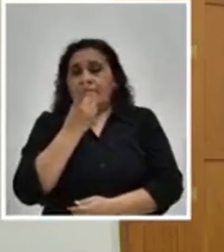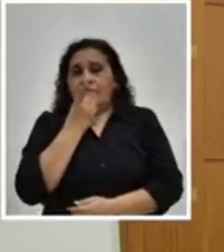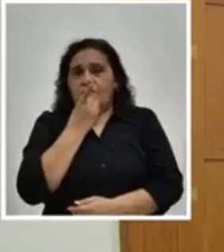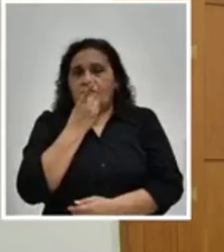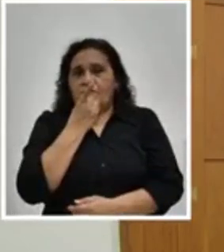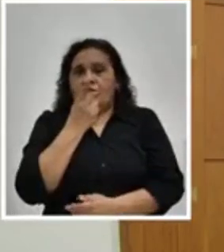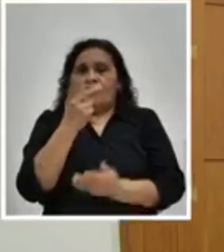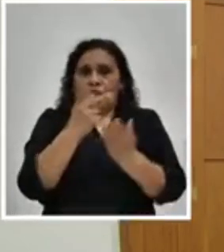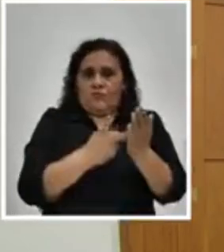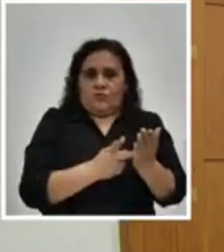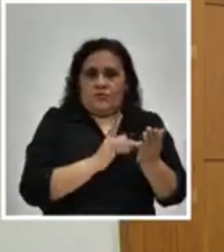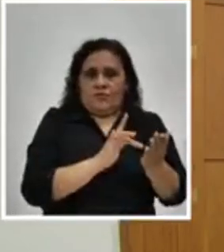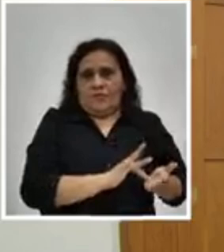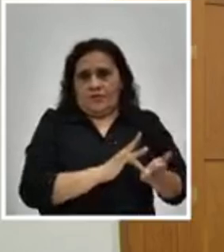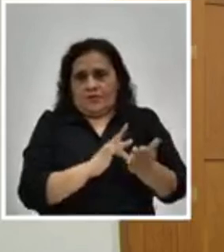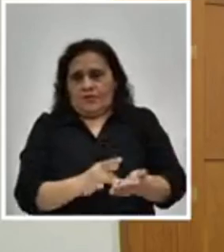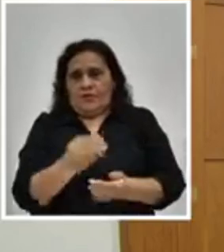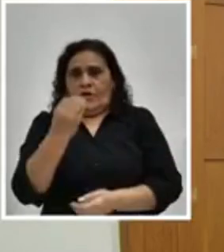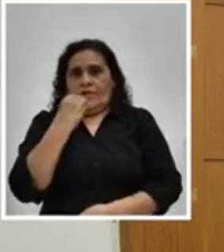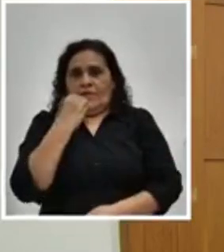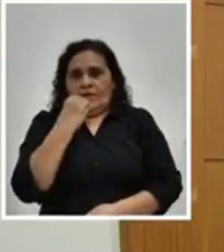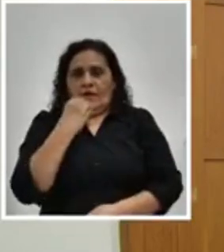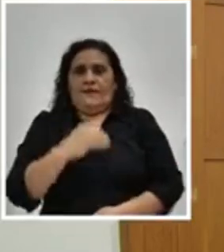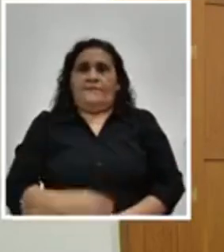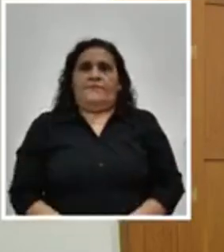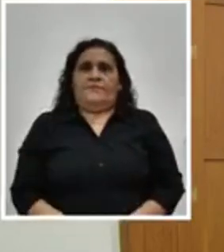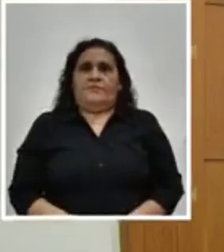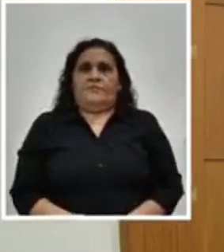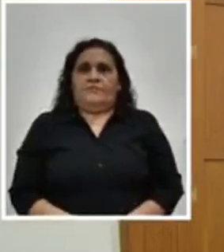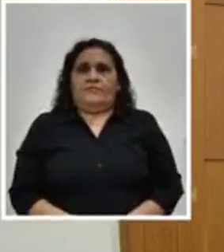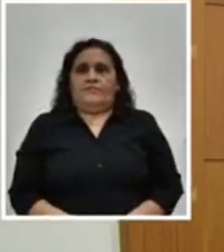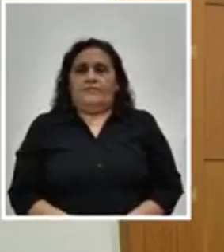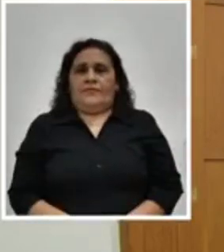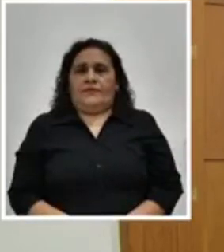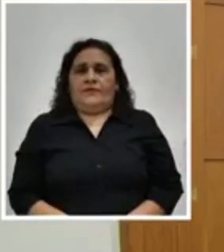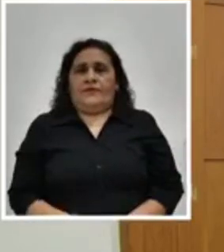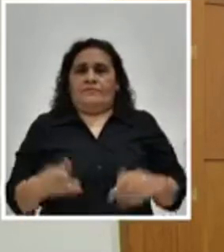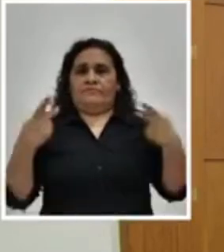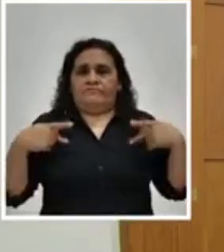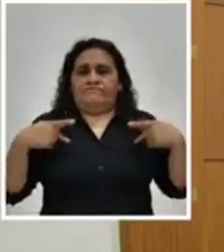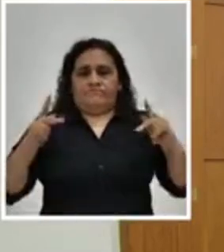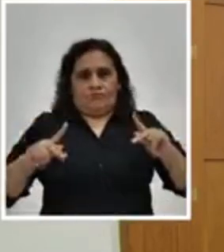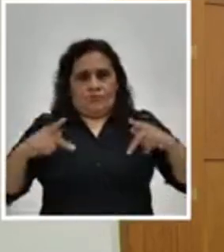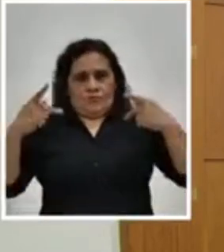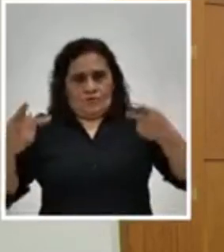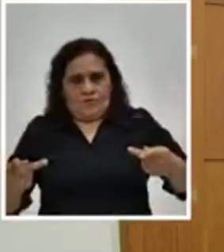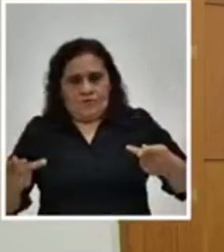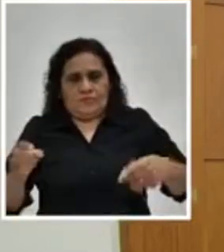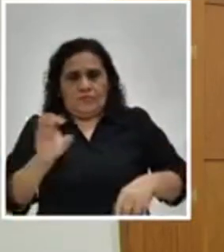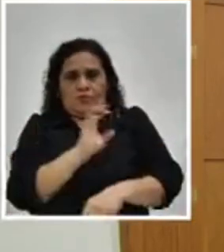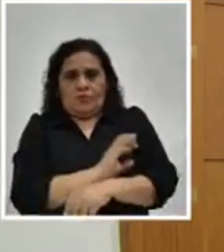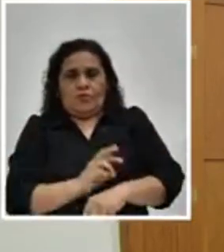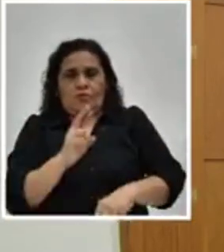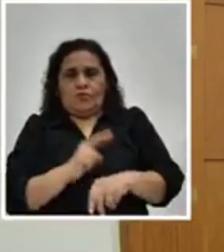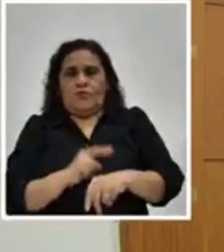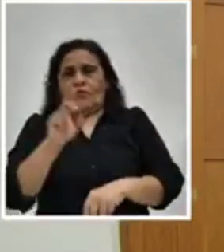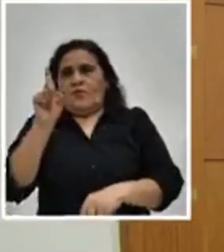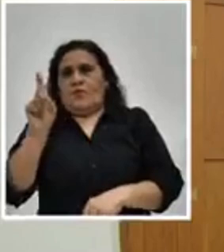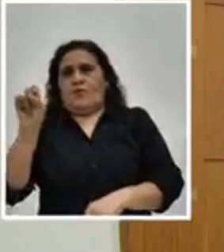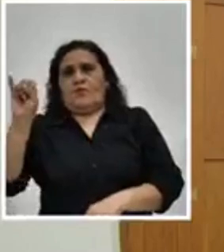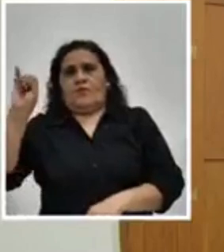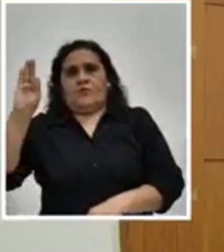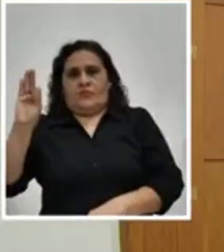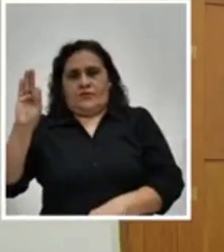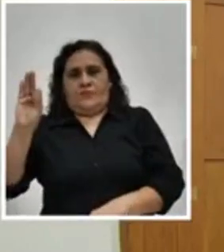programa de asistencia alimentaria de sujetos vulnerables, en coordinación con el DIF estatal,